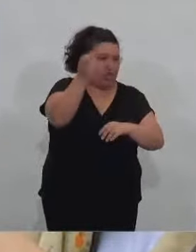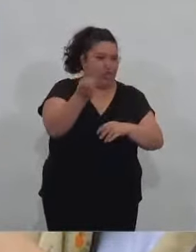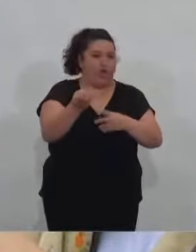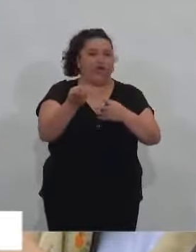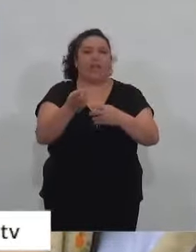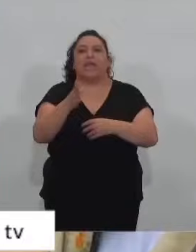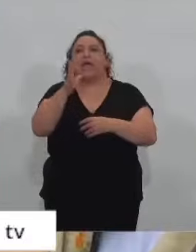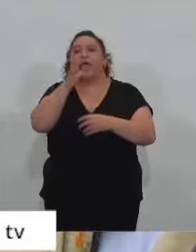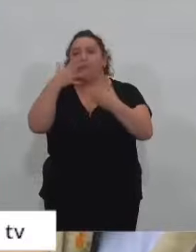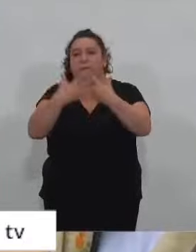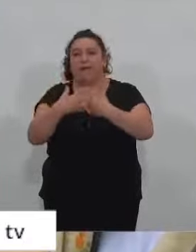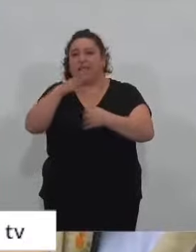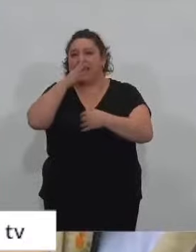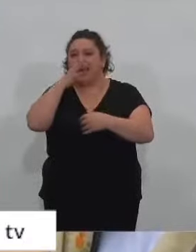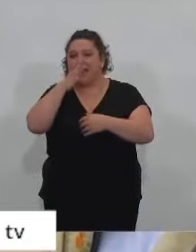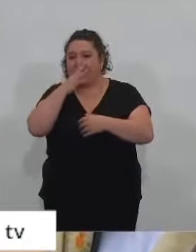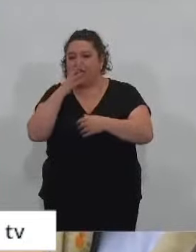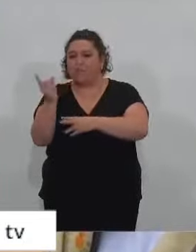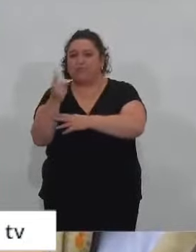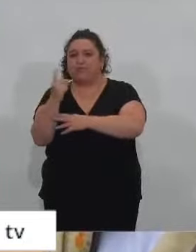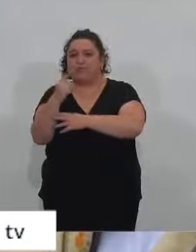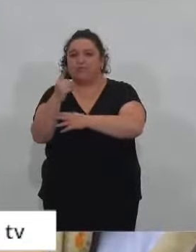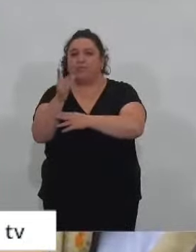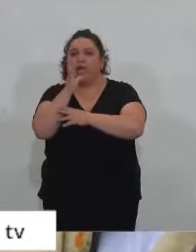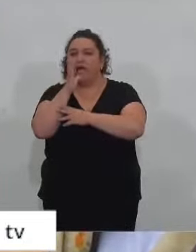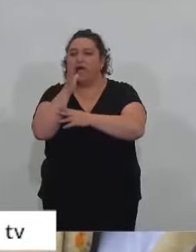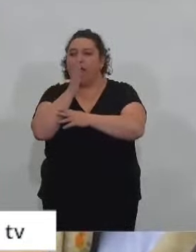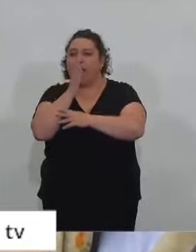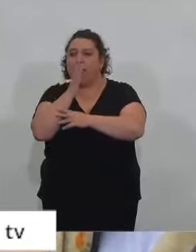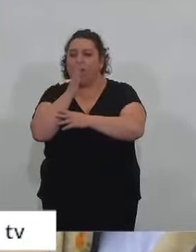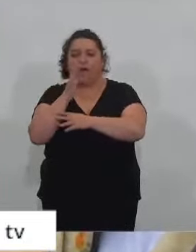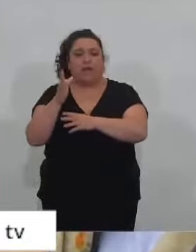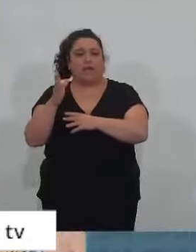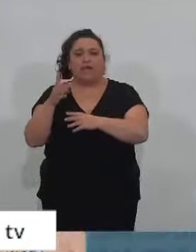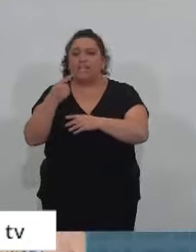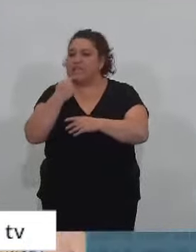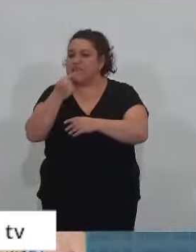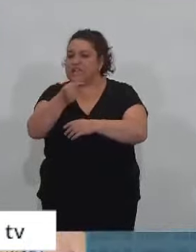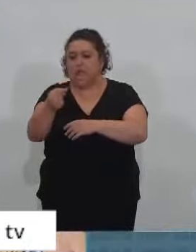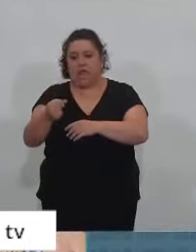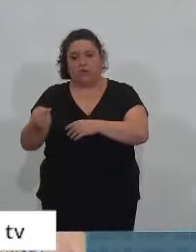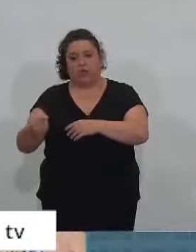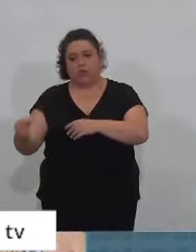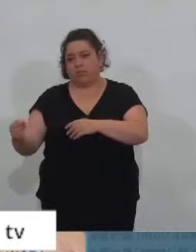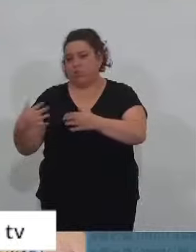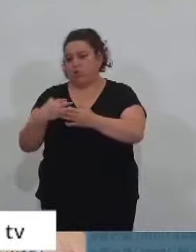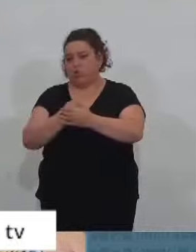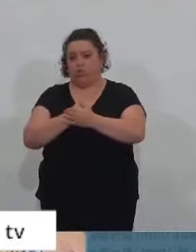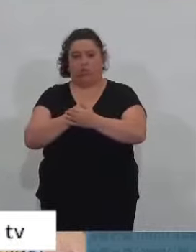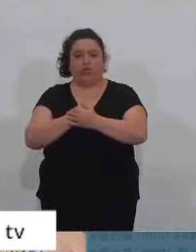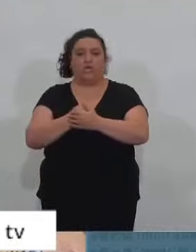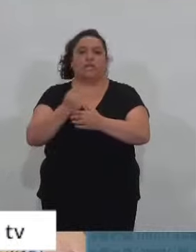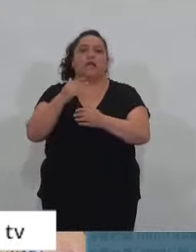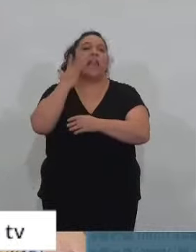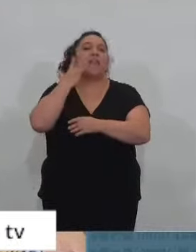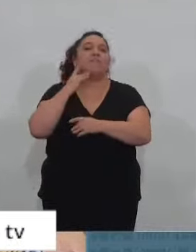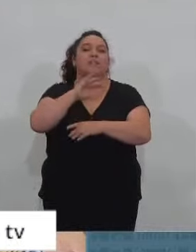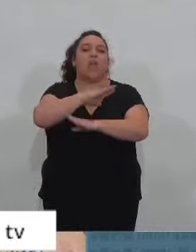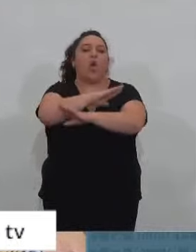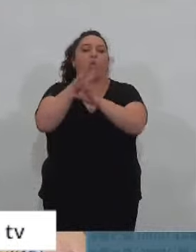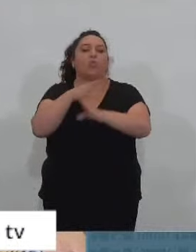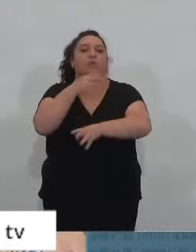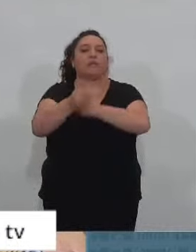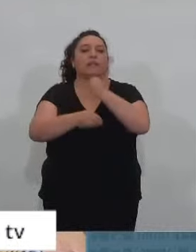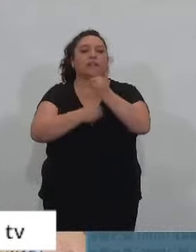dado positivo ni indicio de que lo pueda hacer y la última hipercloración se hizo el pasado 3 de mayo, con lo cual nos lleva a unos 15 días todavía para la